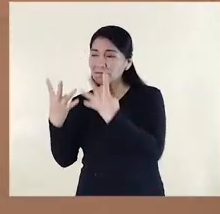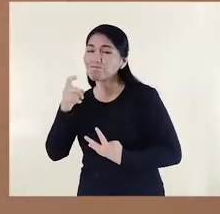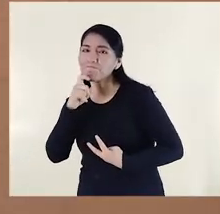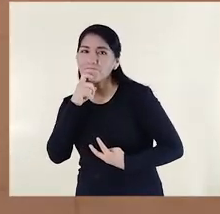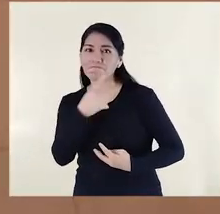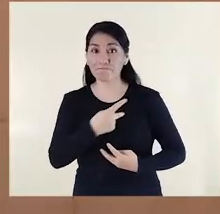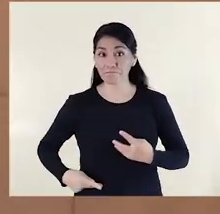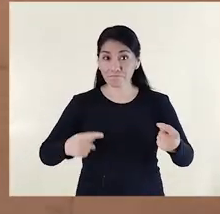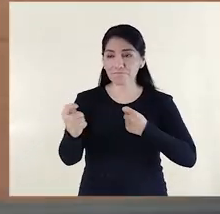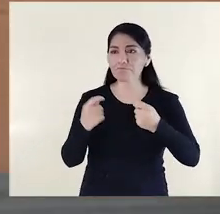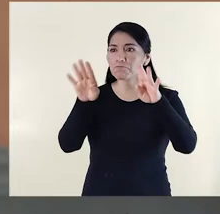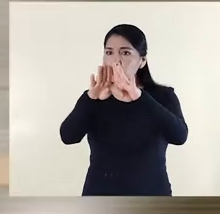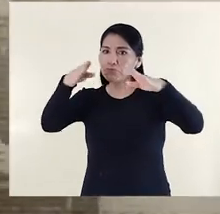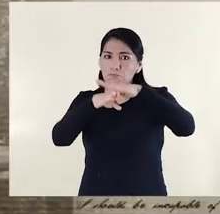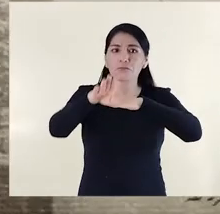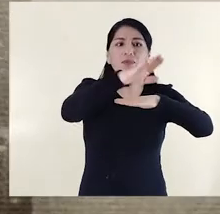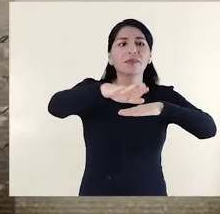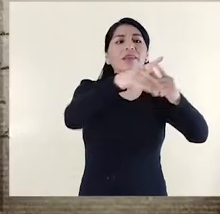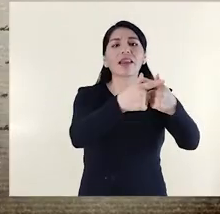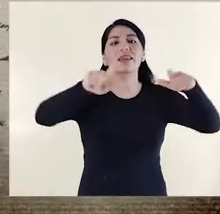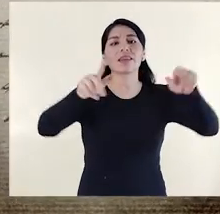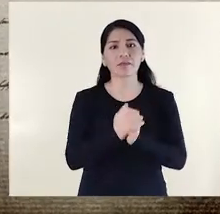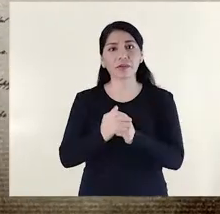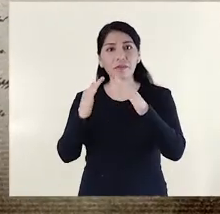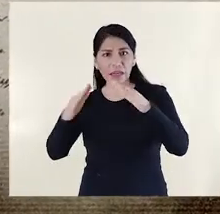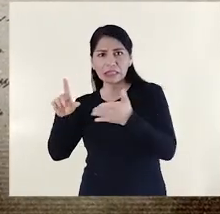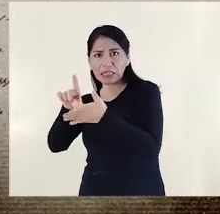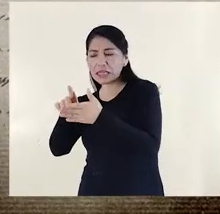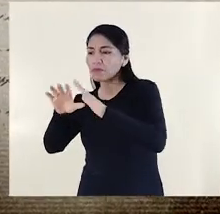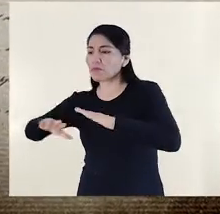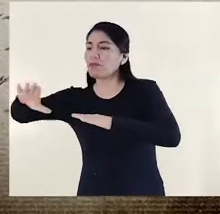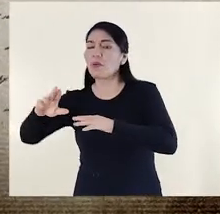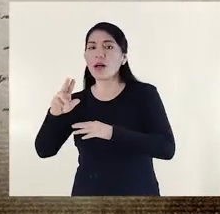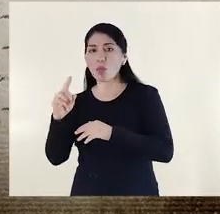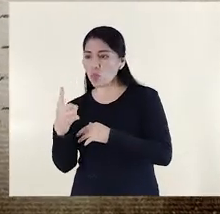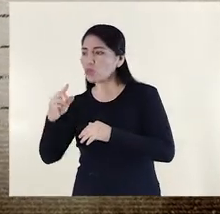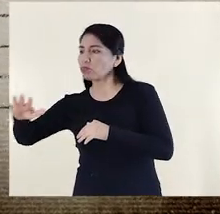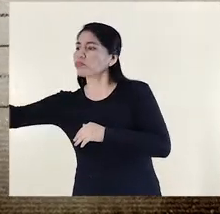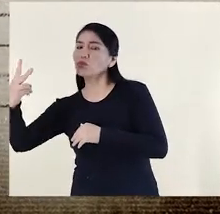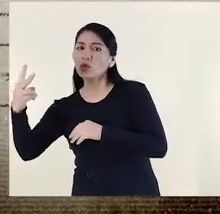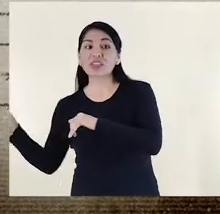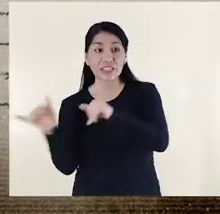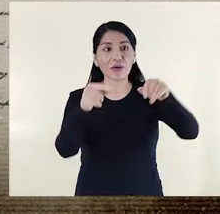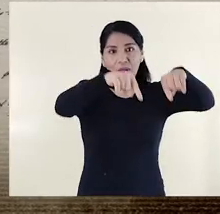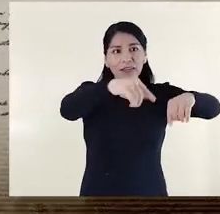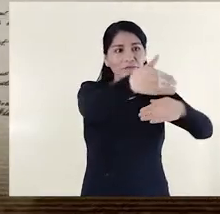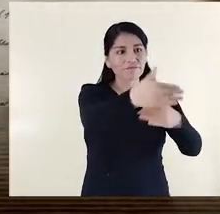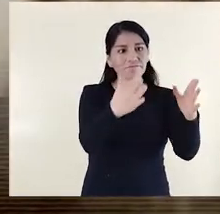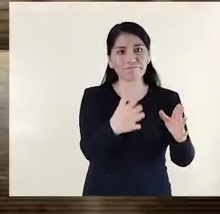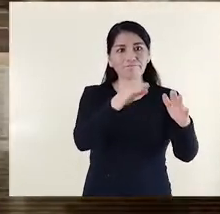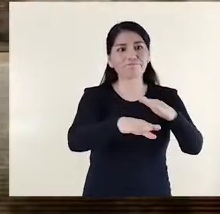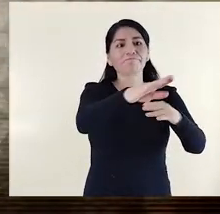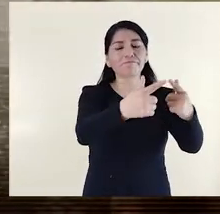y portada de ingreso con San Juan. Como toda casa limeña, tiene dos patios conectados por un corredor y entre los cuales se presenta el principal,